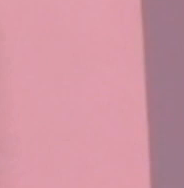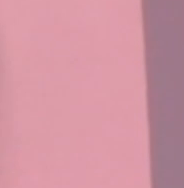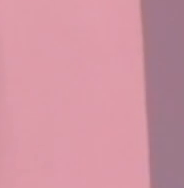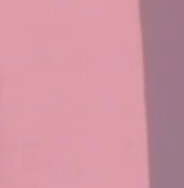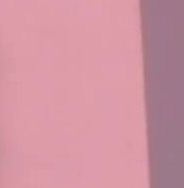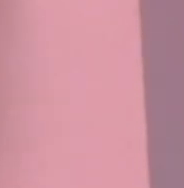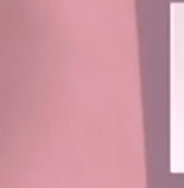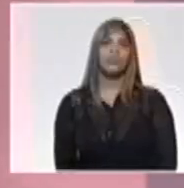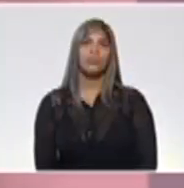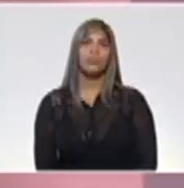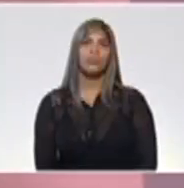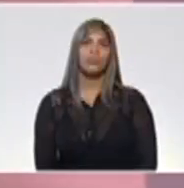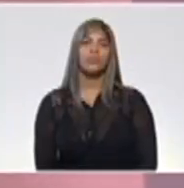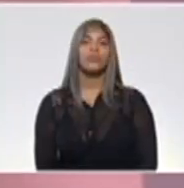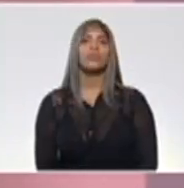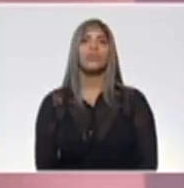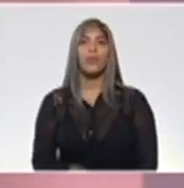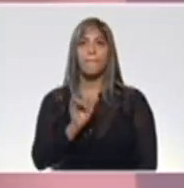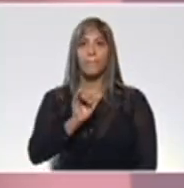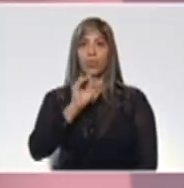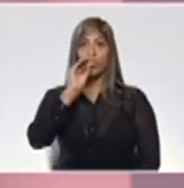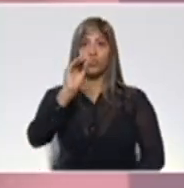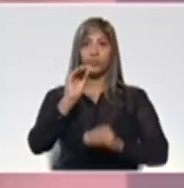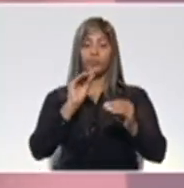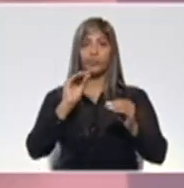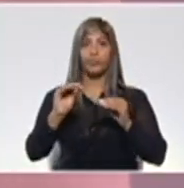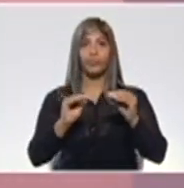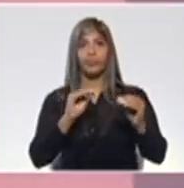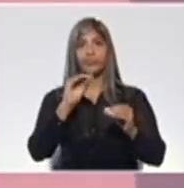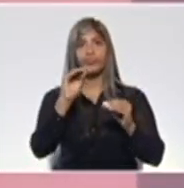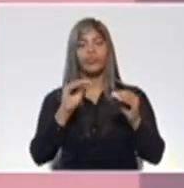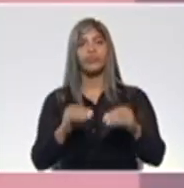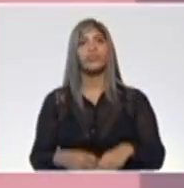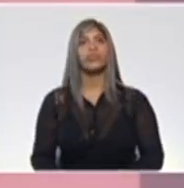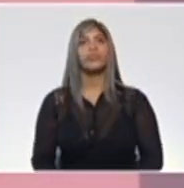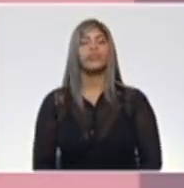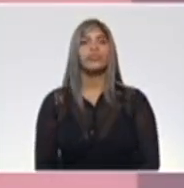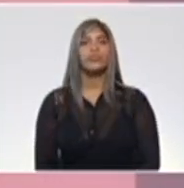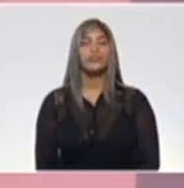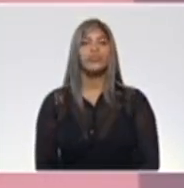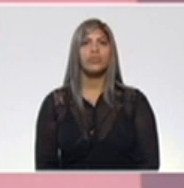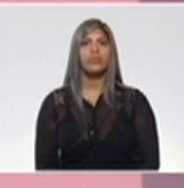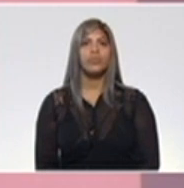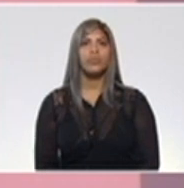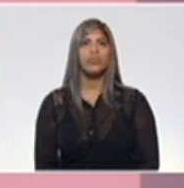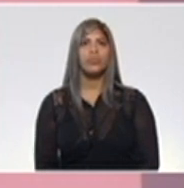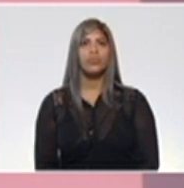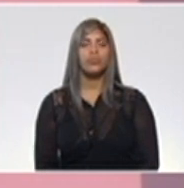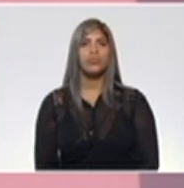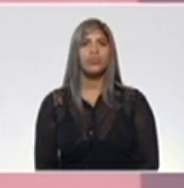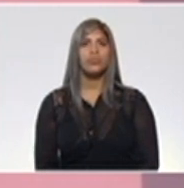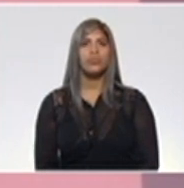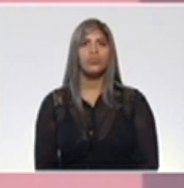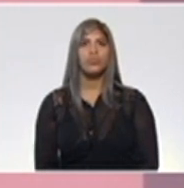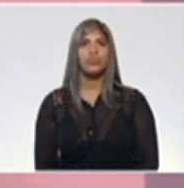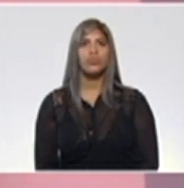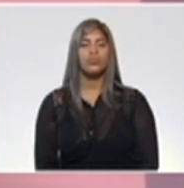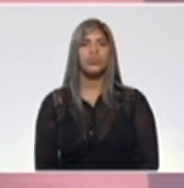los triángulos rectángulos que tiene el rombo y este